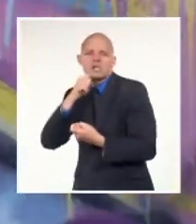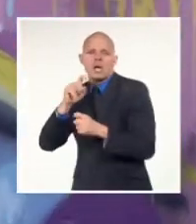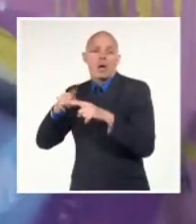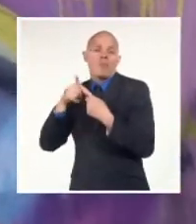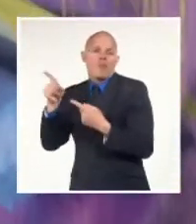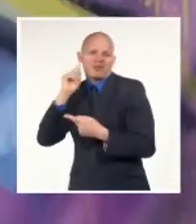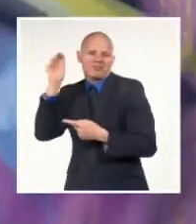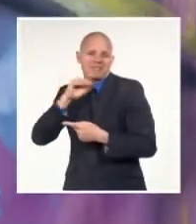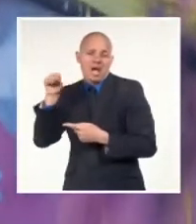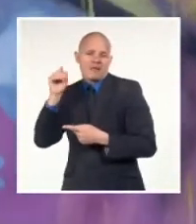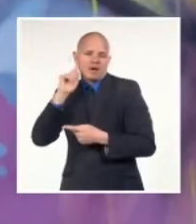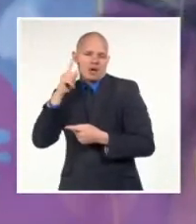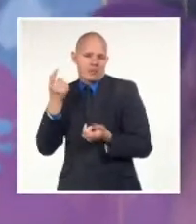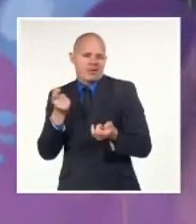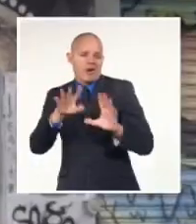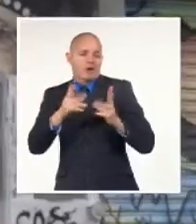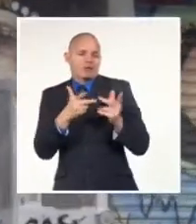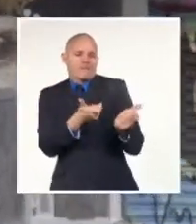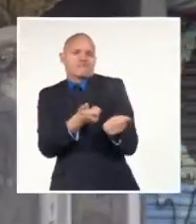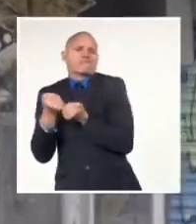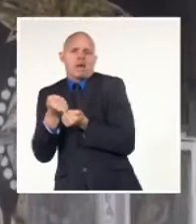controlan opiniones.